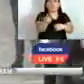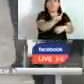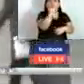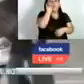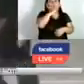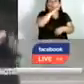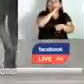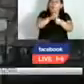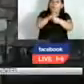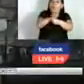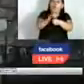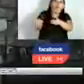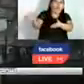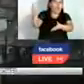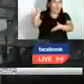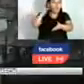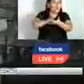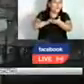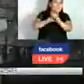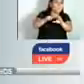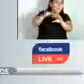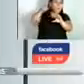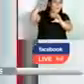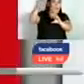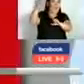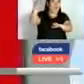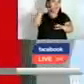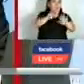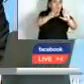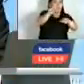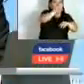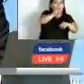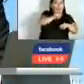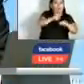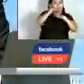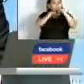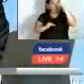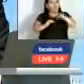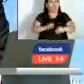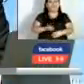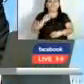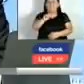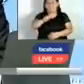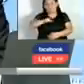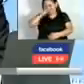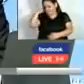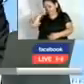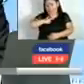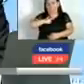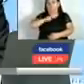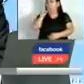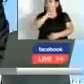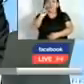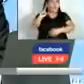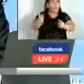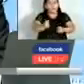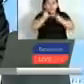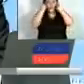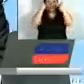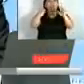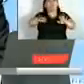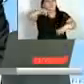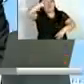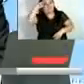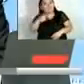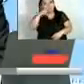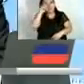muertes volvió a crecer después de 7 semanas de caída. Esto es decepcionante, pero no sorprendente. Estamos trabajando